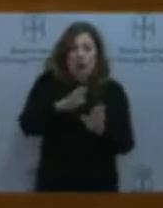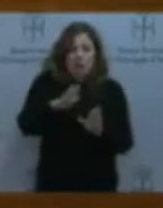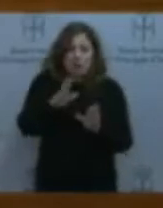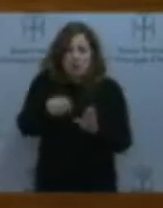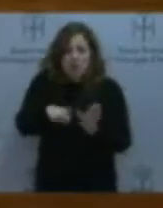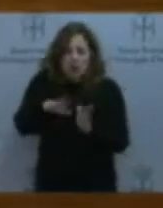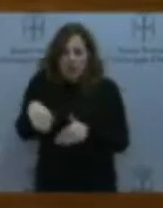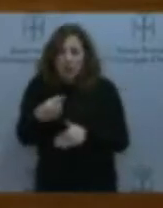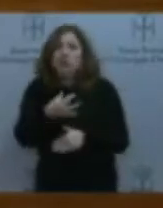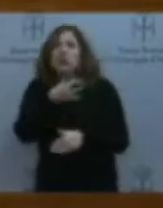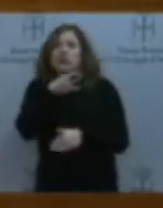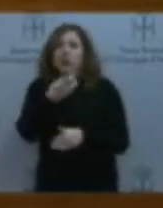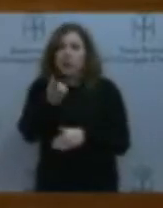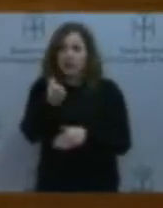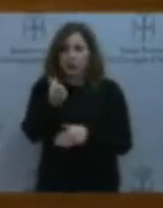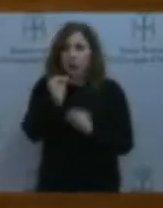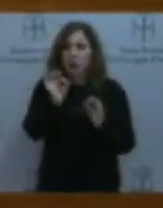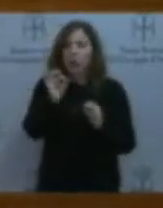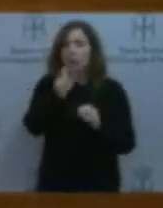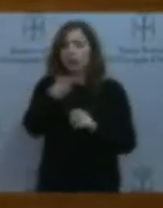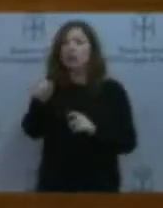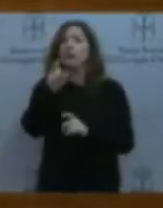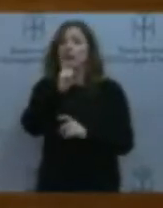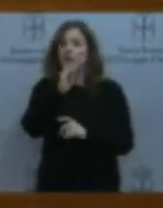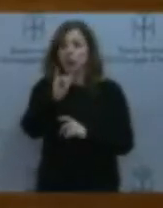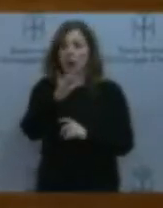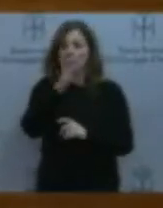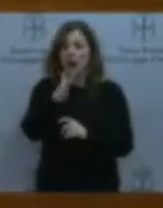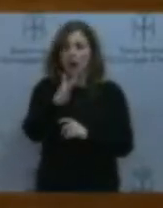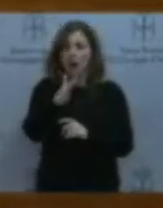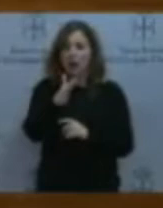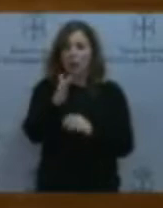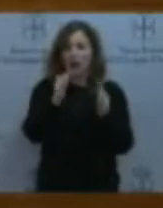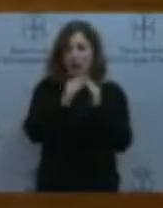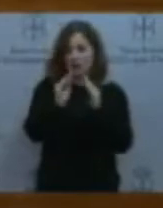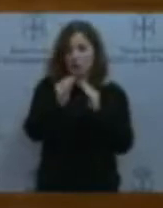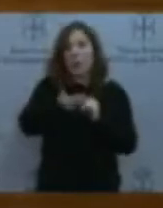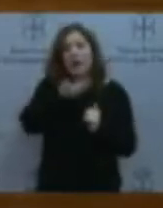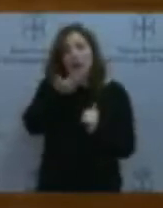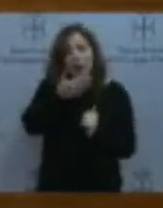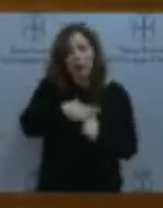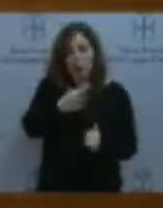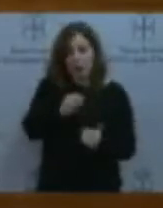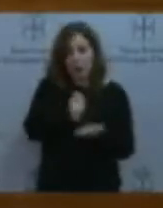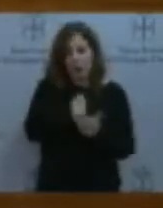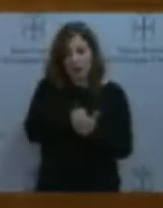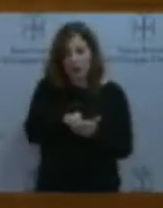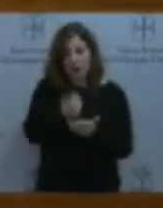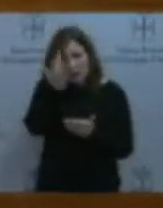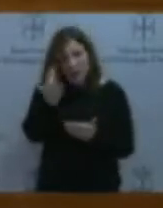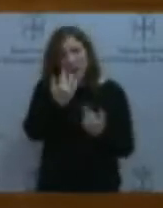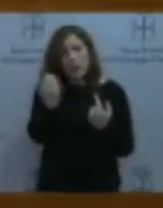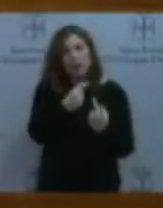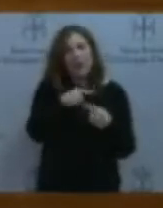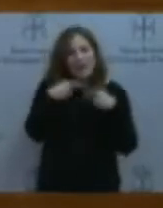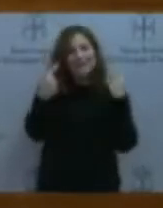125.000 personas que llegado diciembre van a tener dificultades para calentar su casa. Imagínense que tuviésemos que sonreírle a cada uno y a